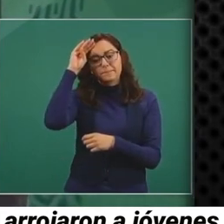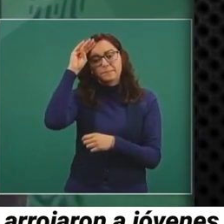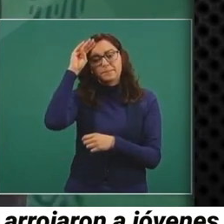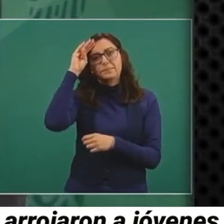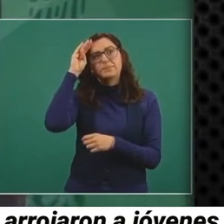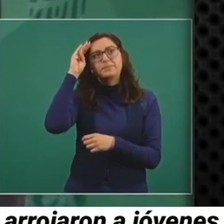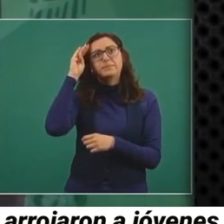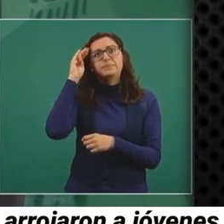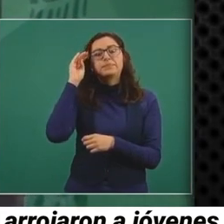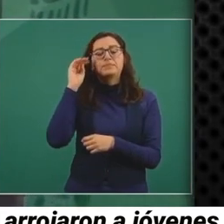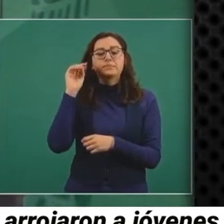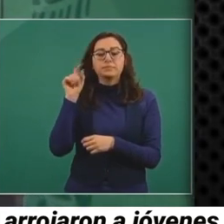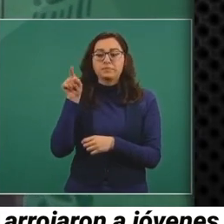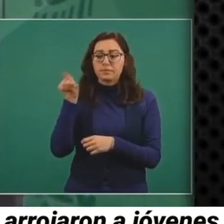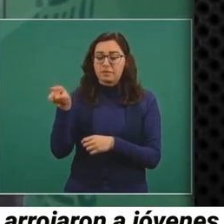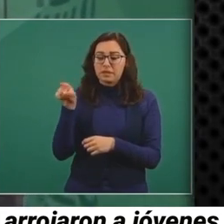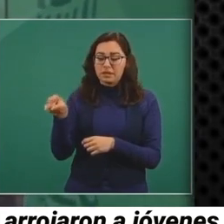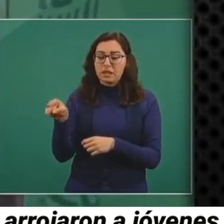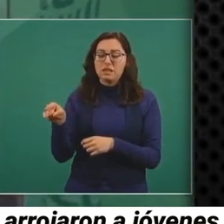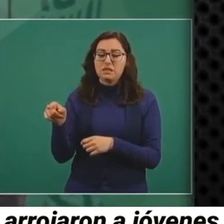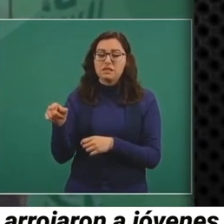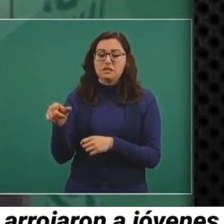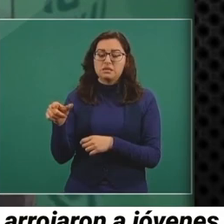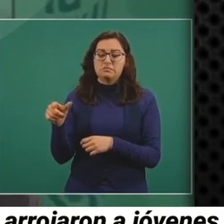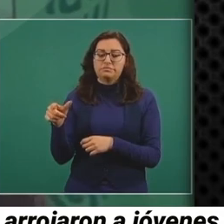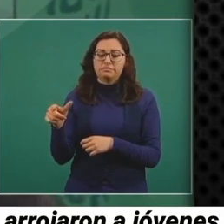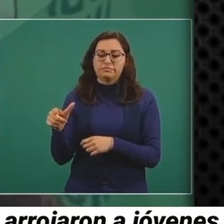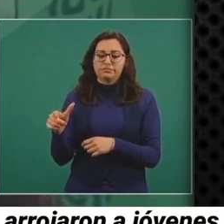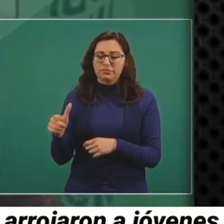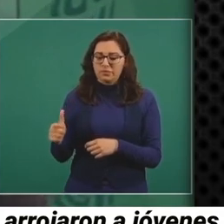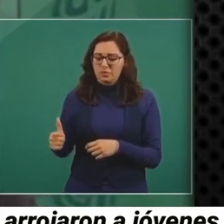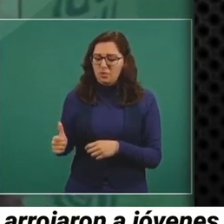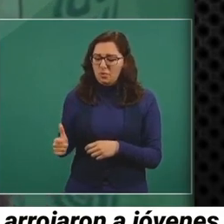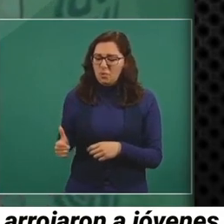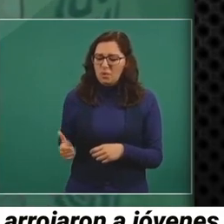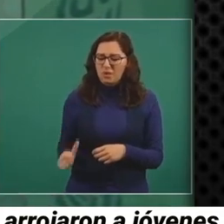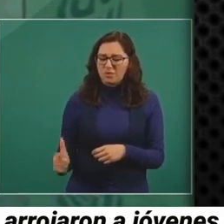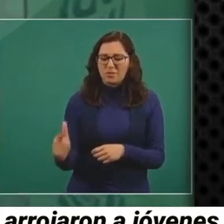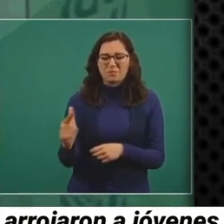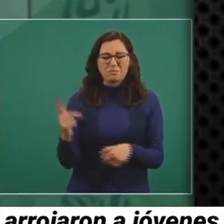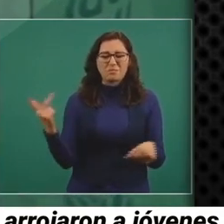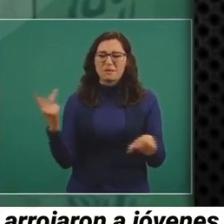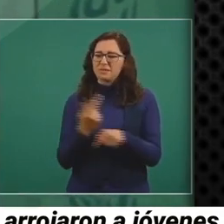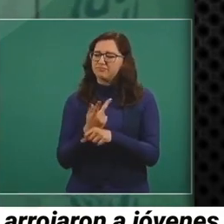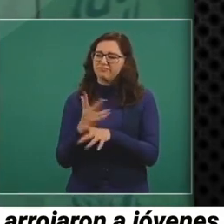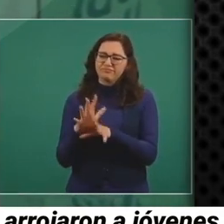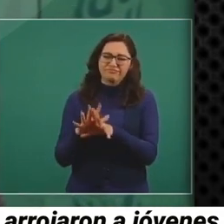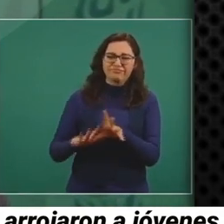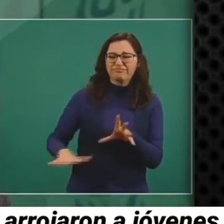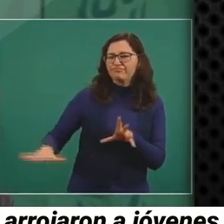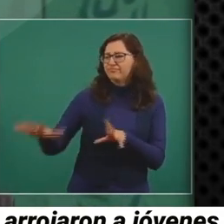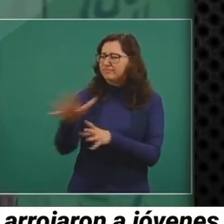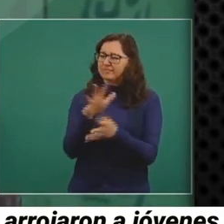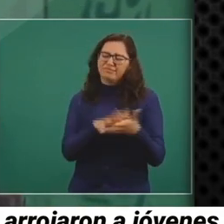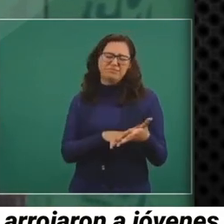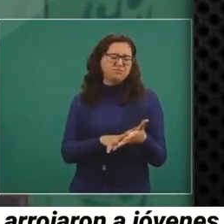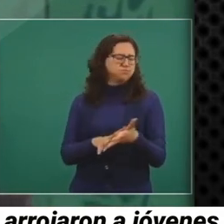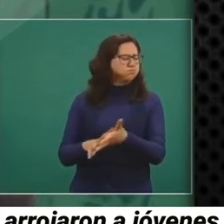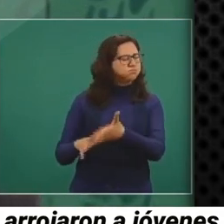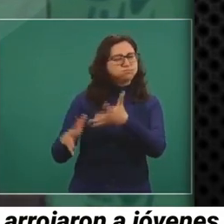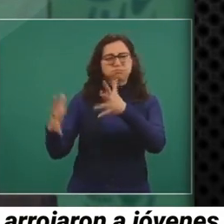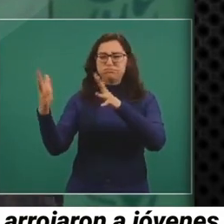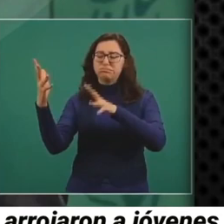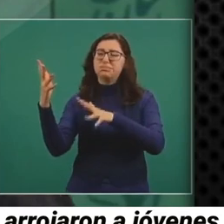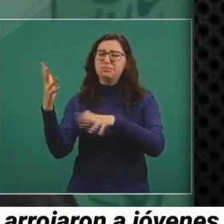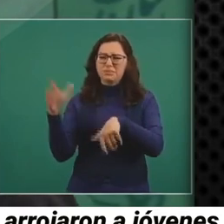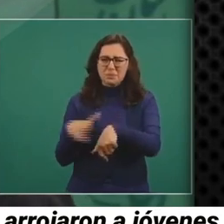derivó en que los jóvenes se integren a grupos del crimen organizado que ahora mueren en los enfrentamientos armados o desaparecen y son encontrados en